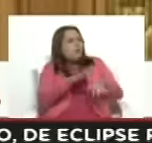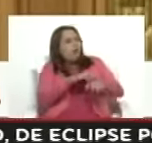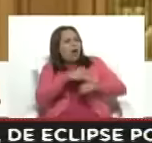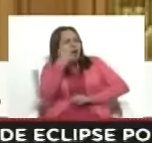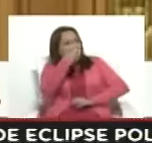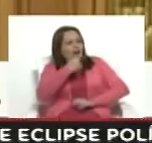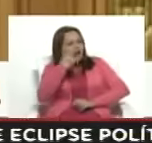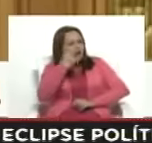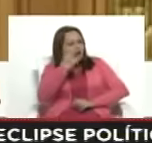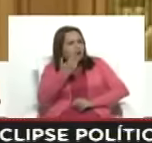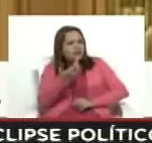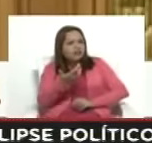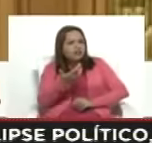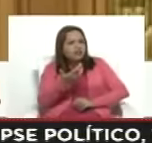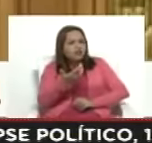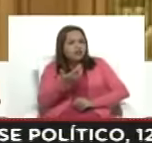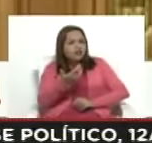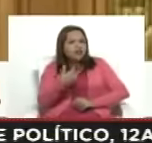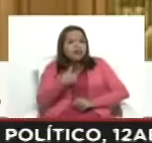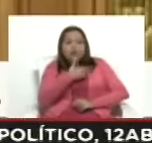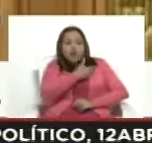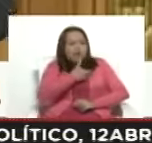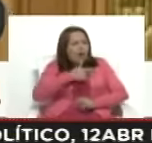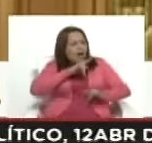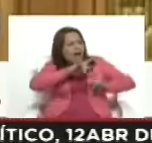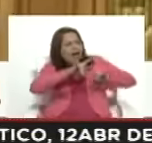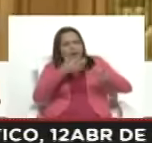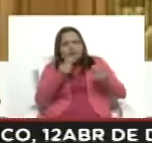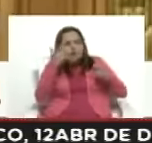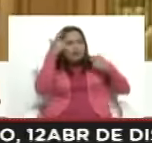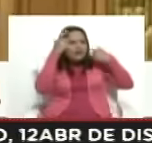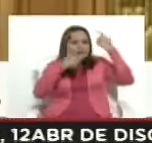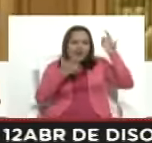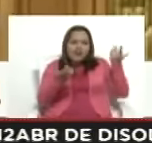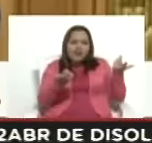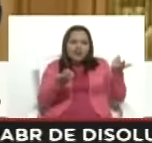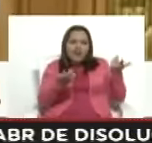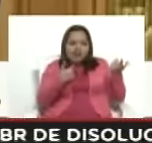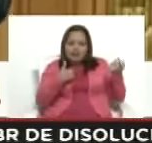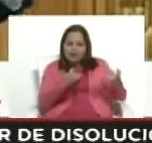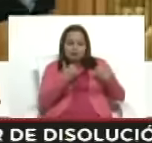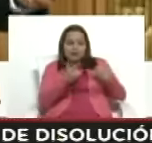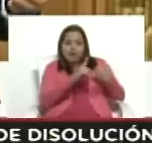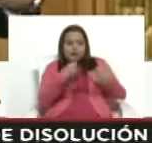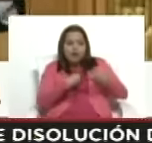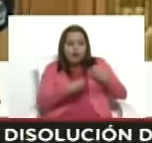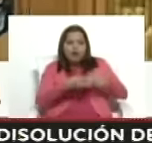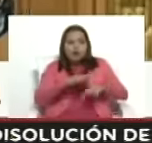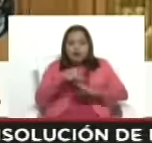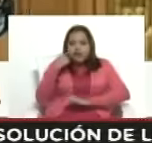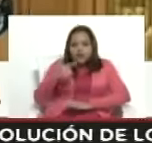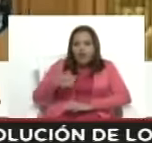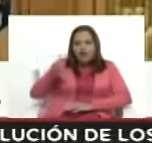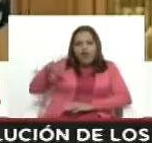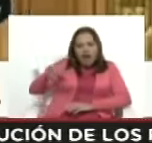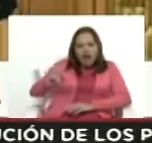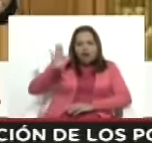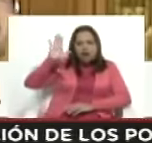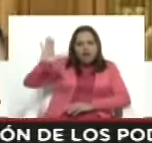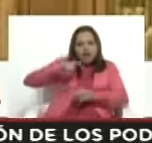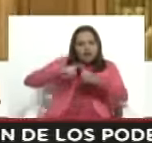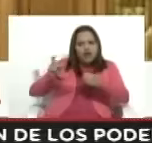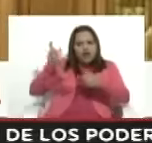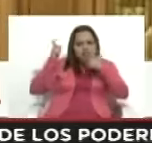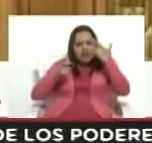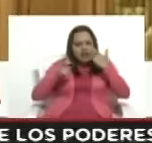hombre, a Chávez, lo quiero más que a mí mismo, no te preocupes. Porque ella decía, lo van a juramentar y van a dejar por fuera a Chávez. ¿Sabe